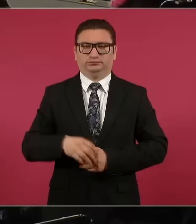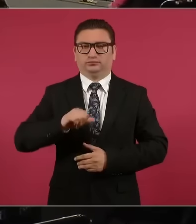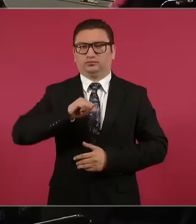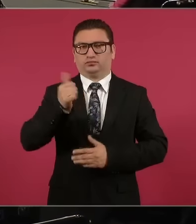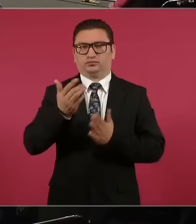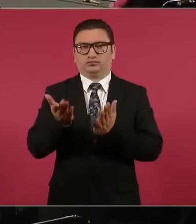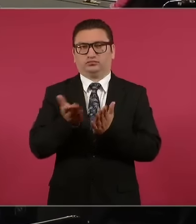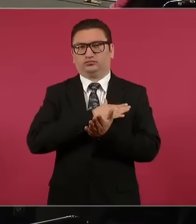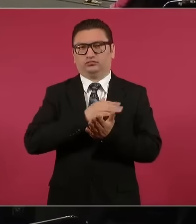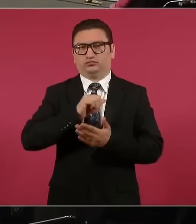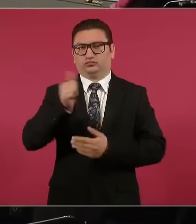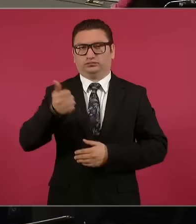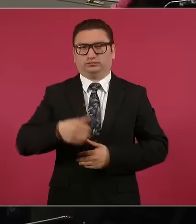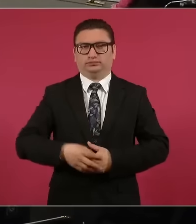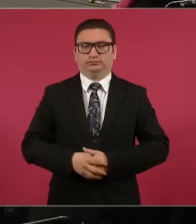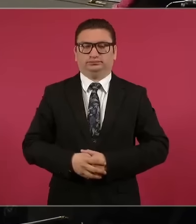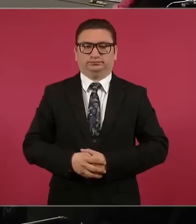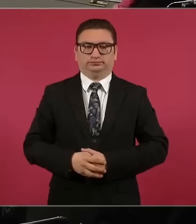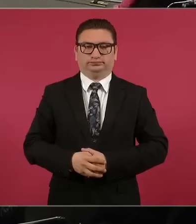página.